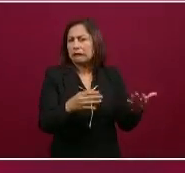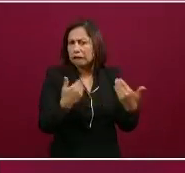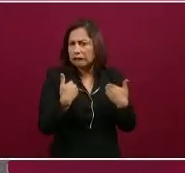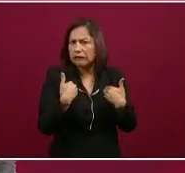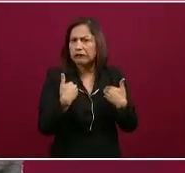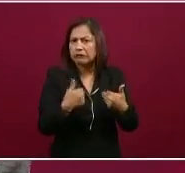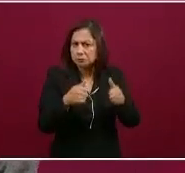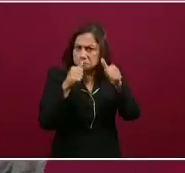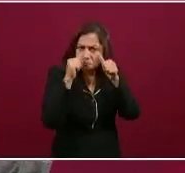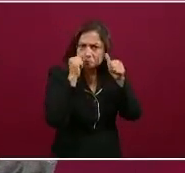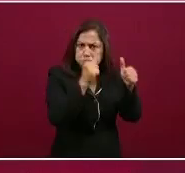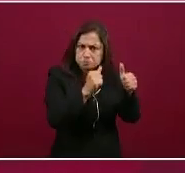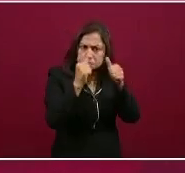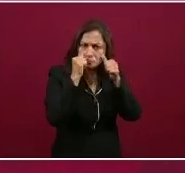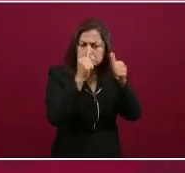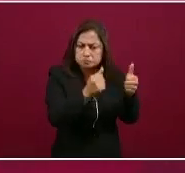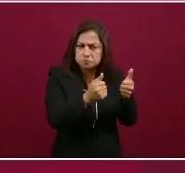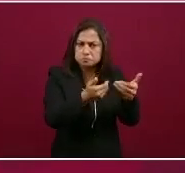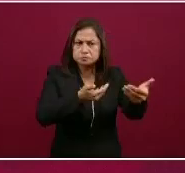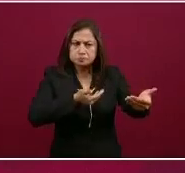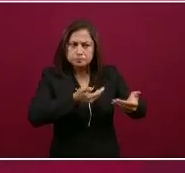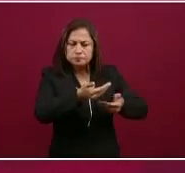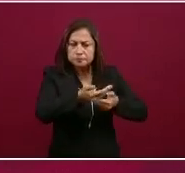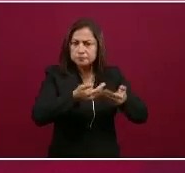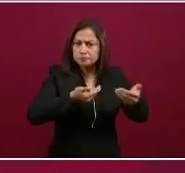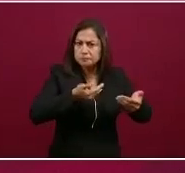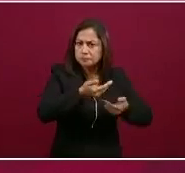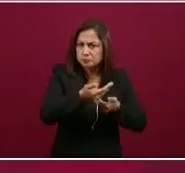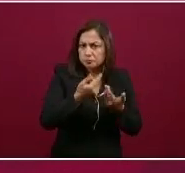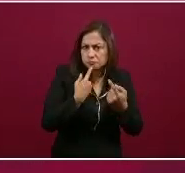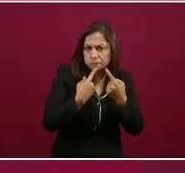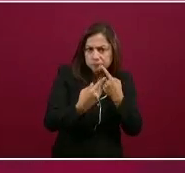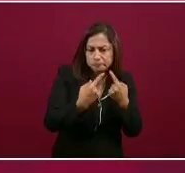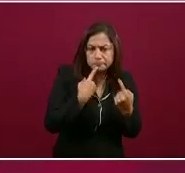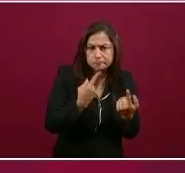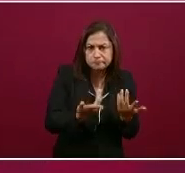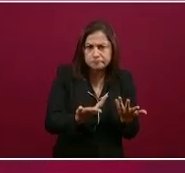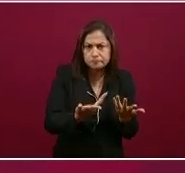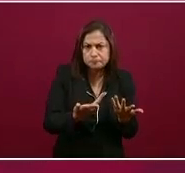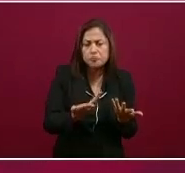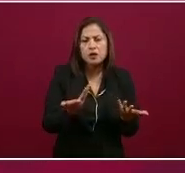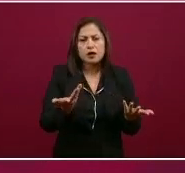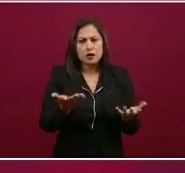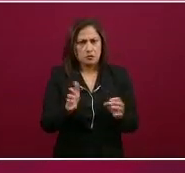haciendo un trabajo para ayudar